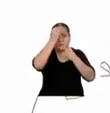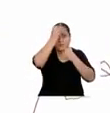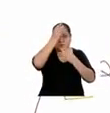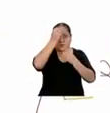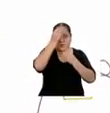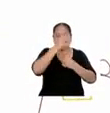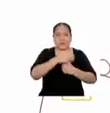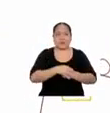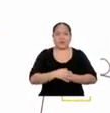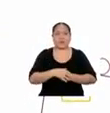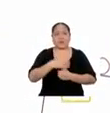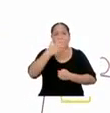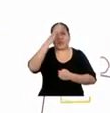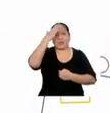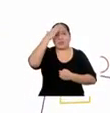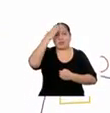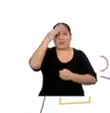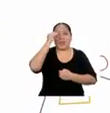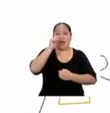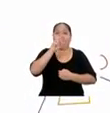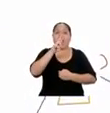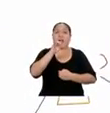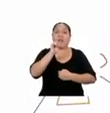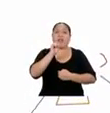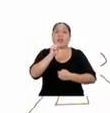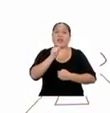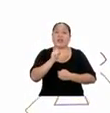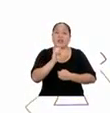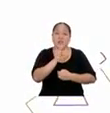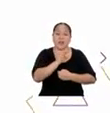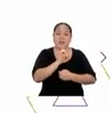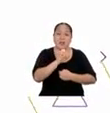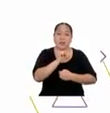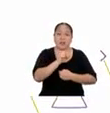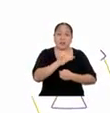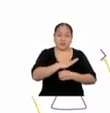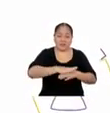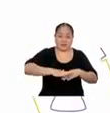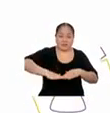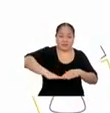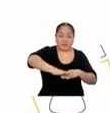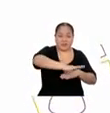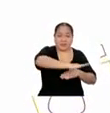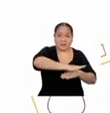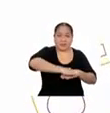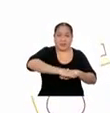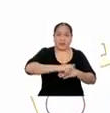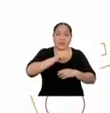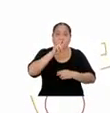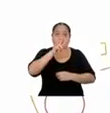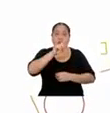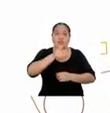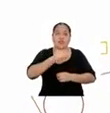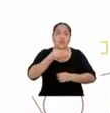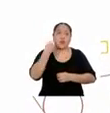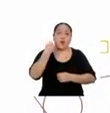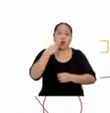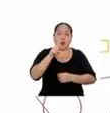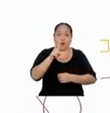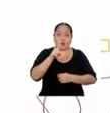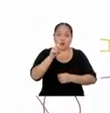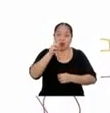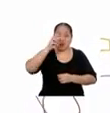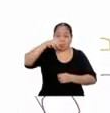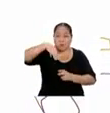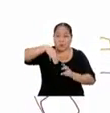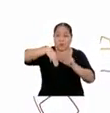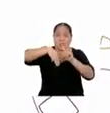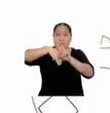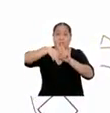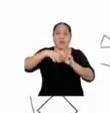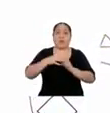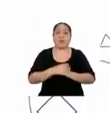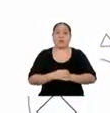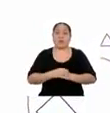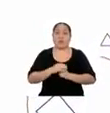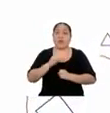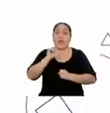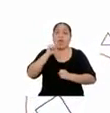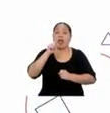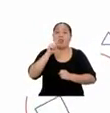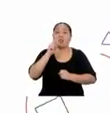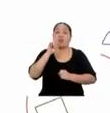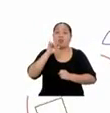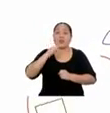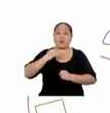datos. Ya sabemos que el área de la base es el área del hexágono, es decir, 2,11 metros cuadrados. Y que la altura